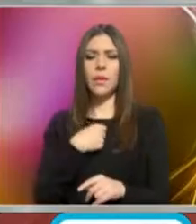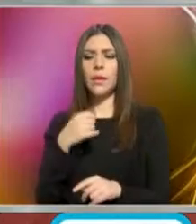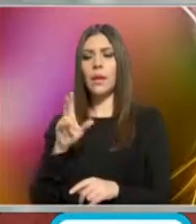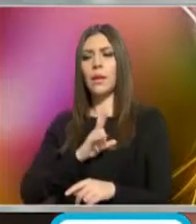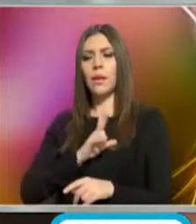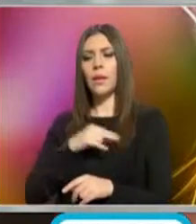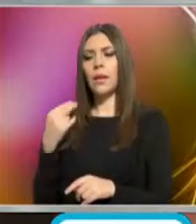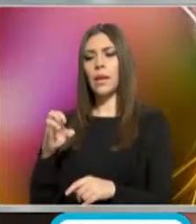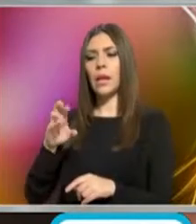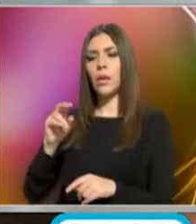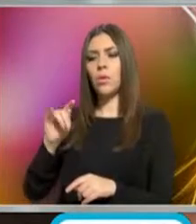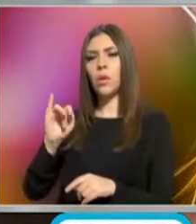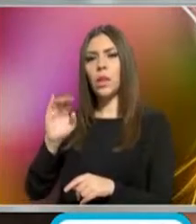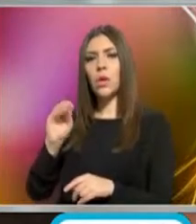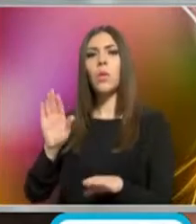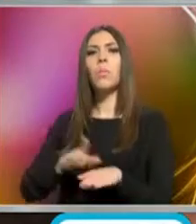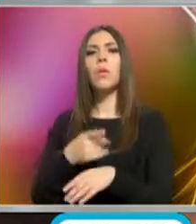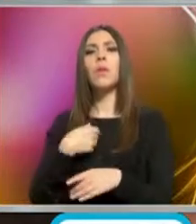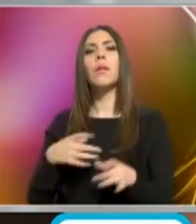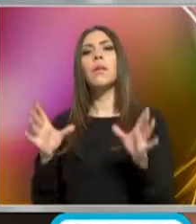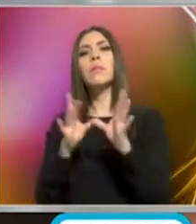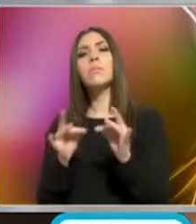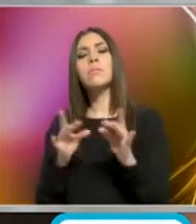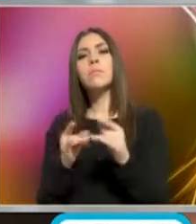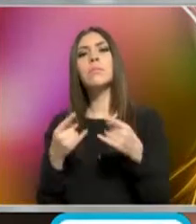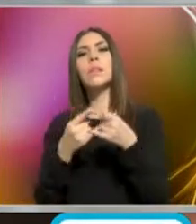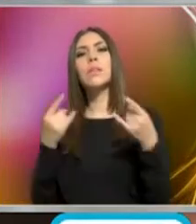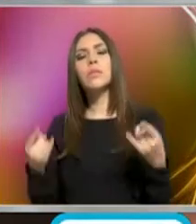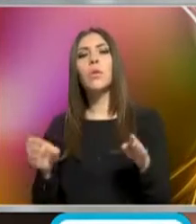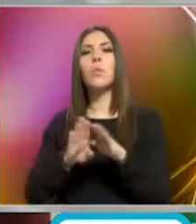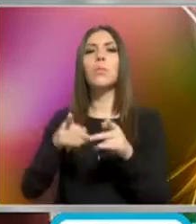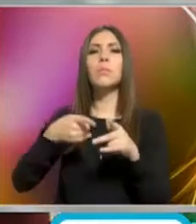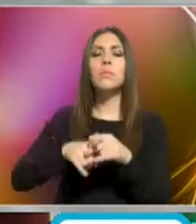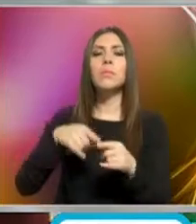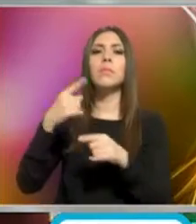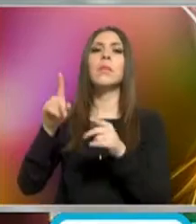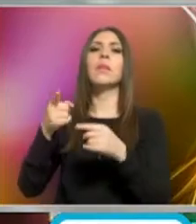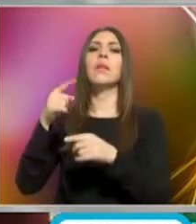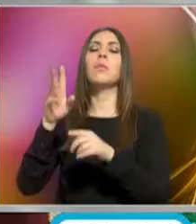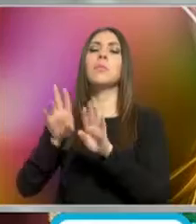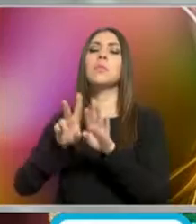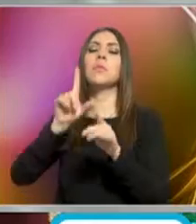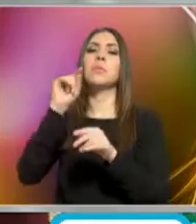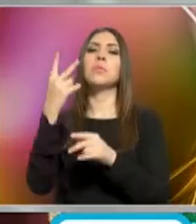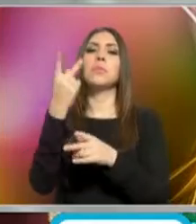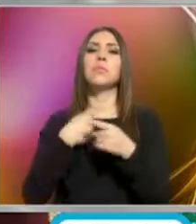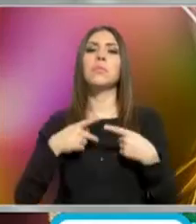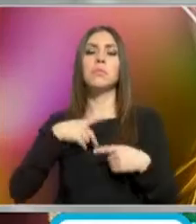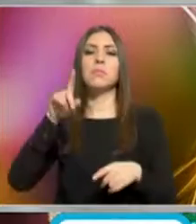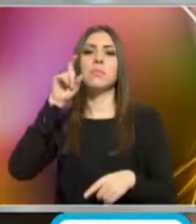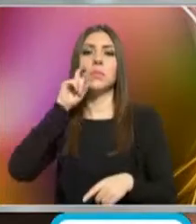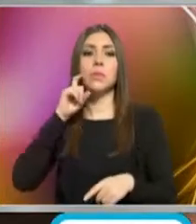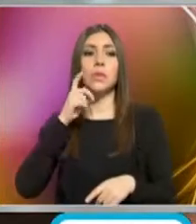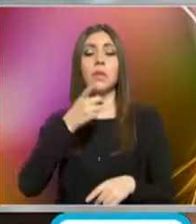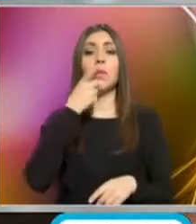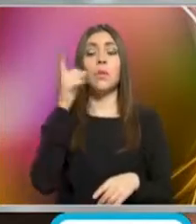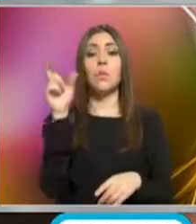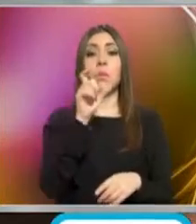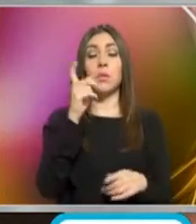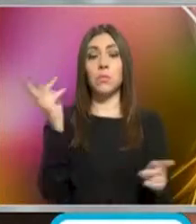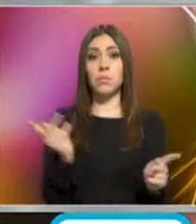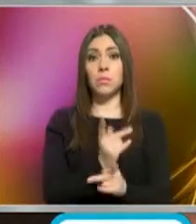historia. Diríamos que en términos como muy simples, en la pornografía hay penetraciones, vemos